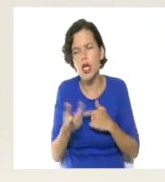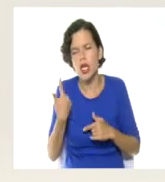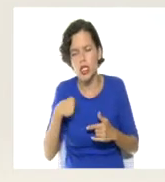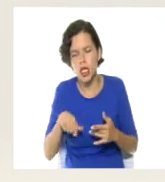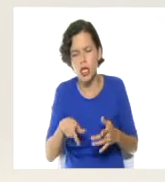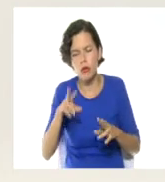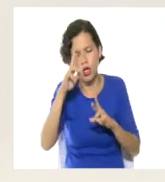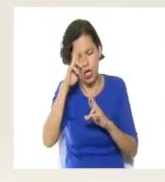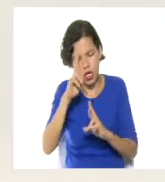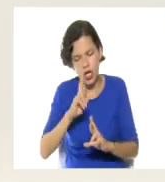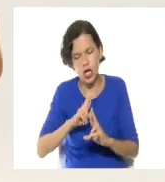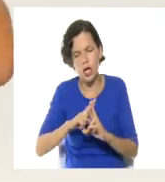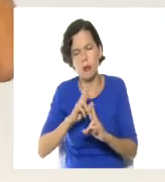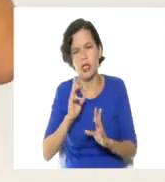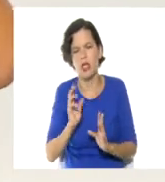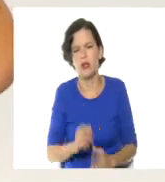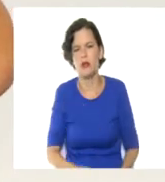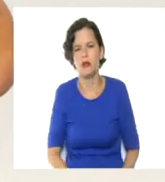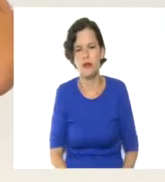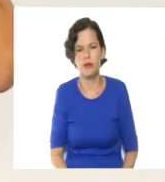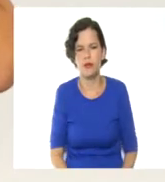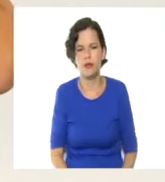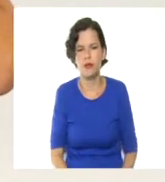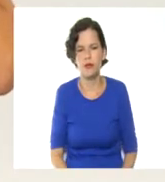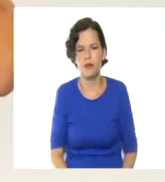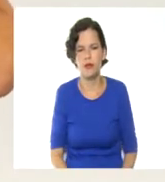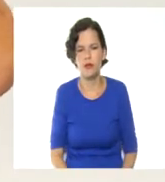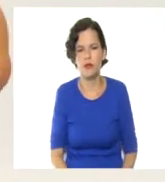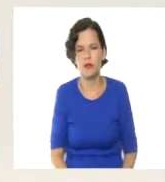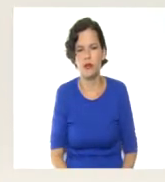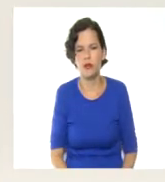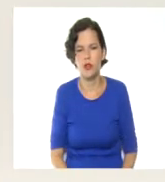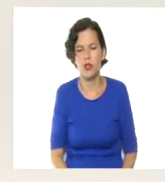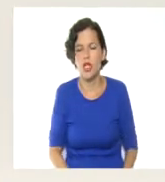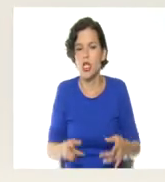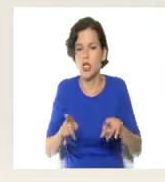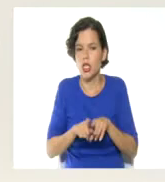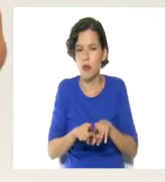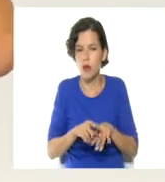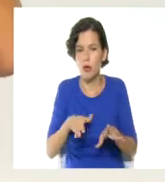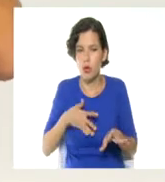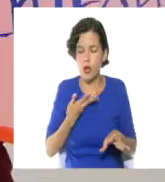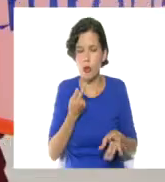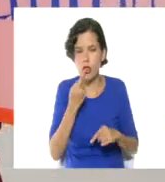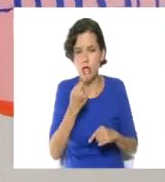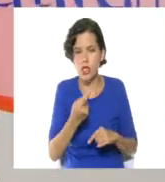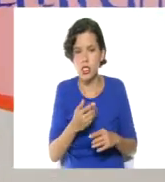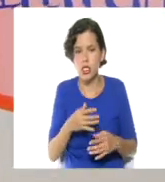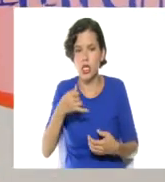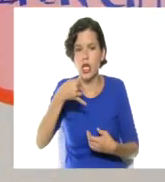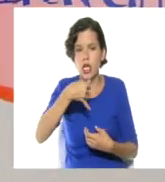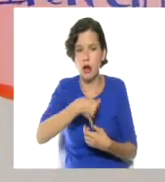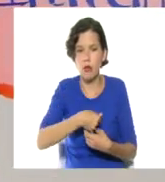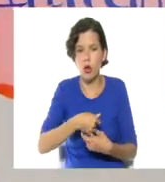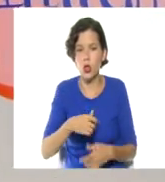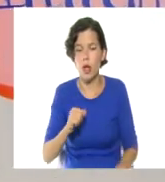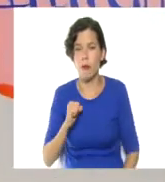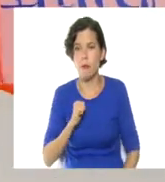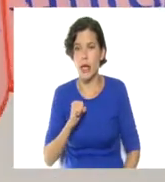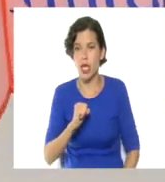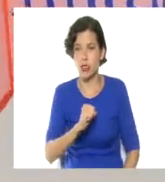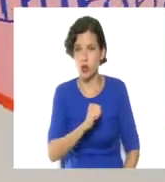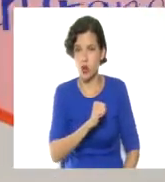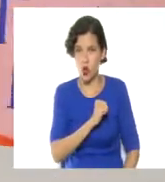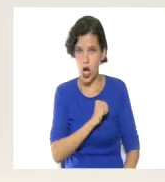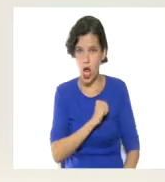de respetar al respecto. También podemos mencionar que el voto es